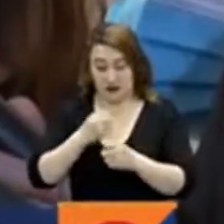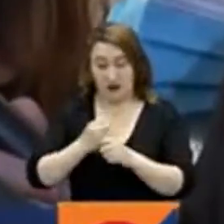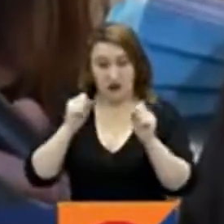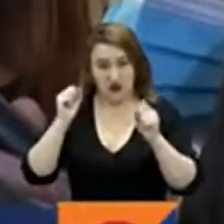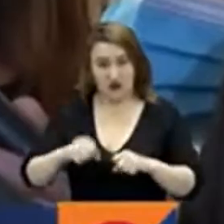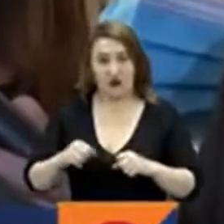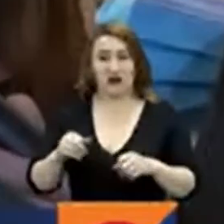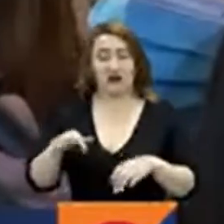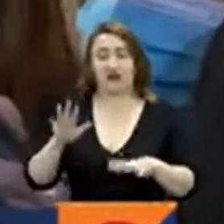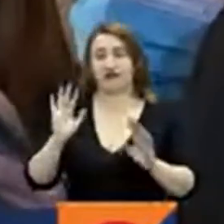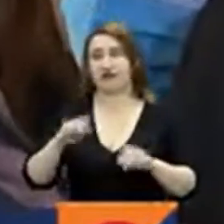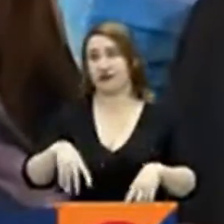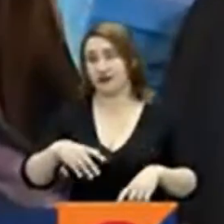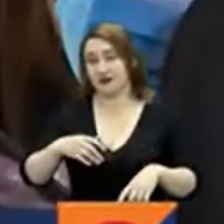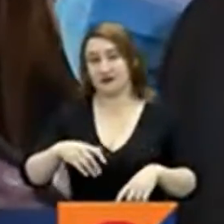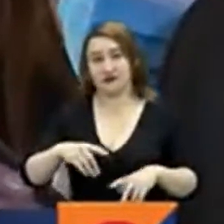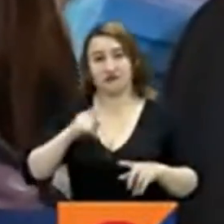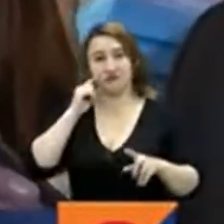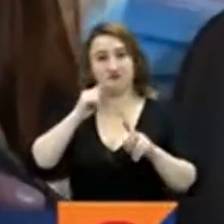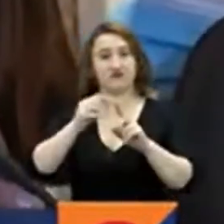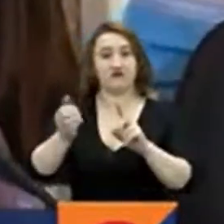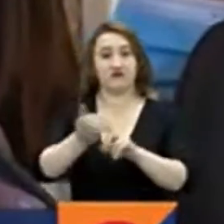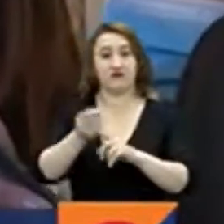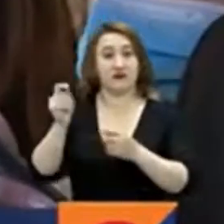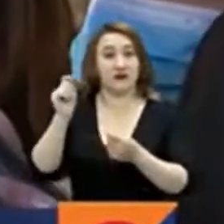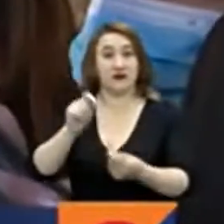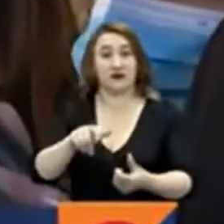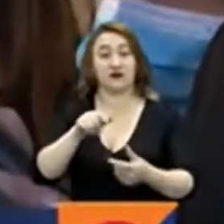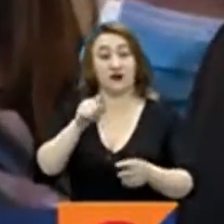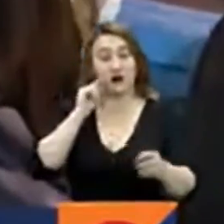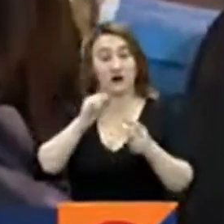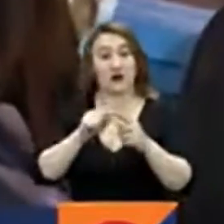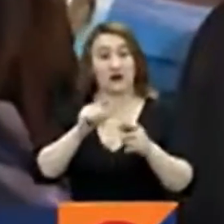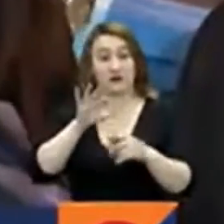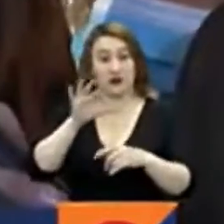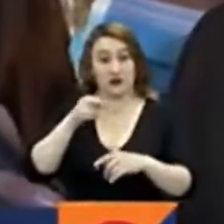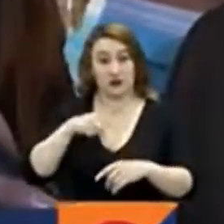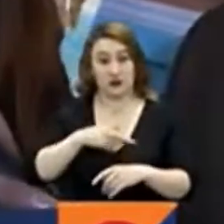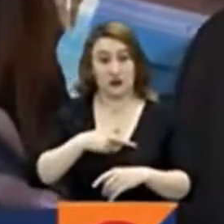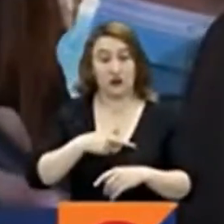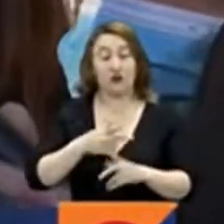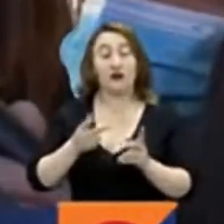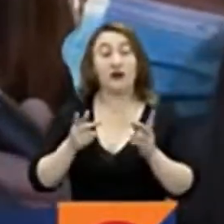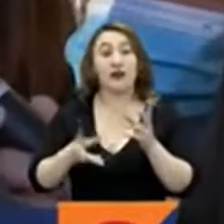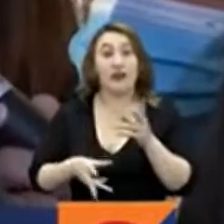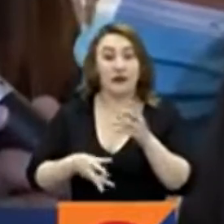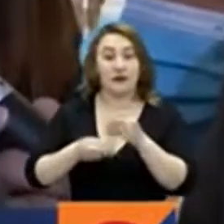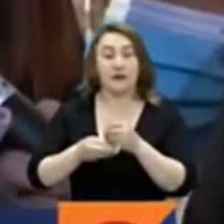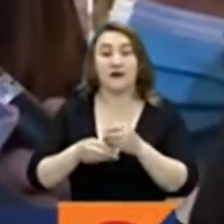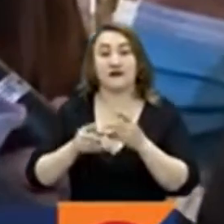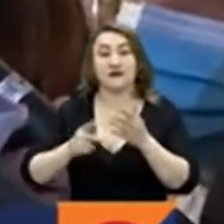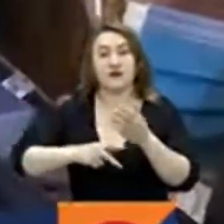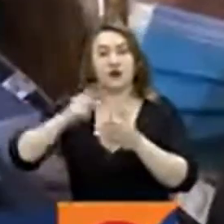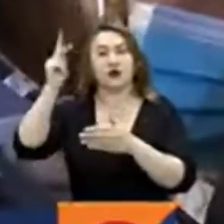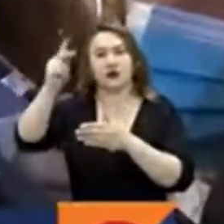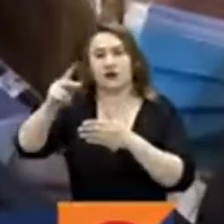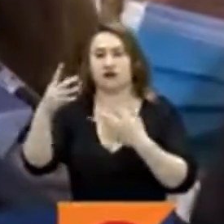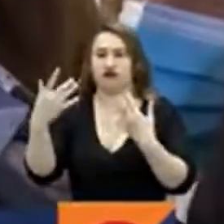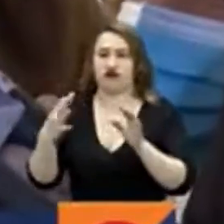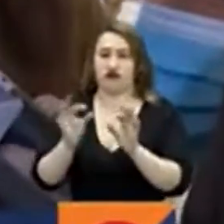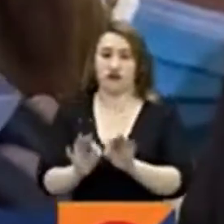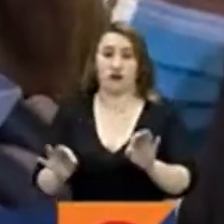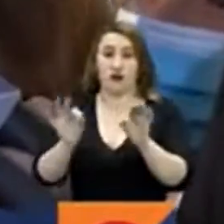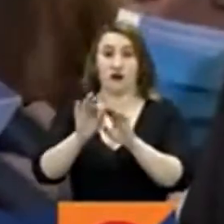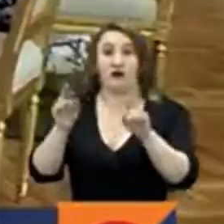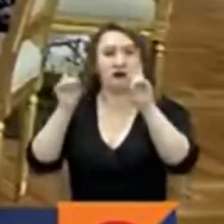año récord de inversión extranjera directa en nuestro país. Y fuera de eso, estamos viendo una proyección muy importante en términos